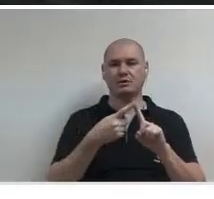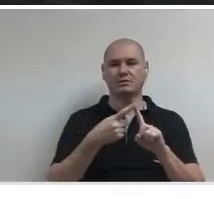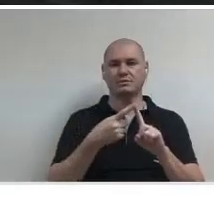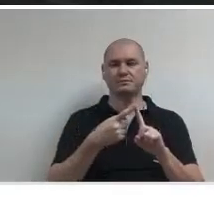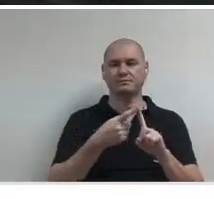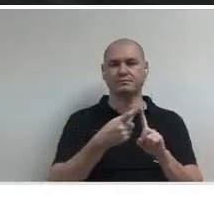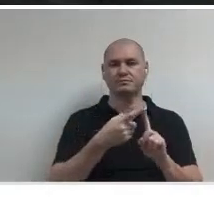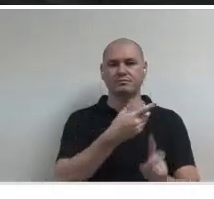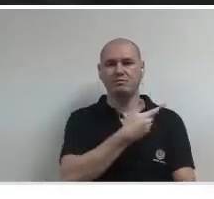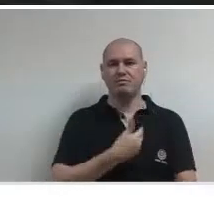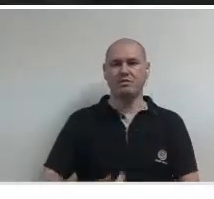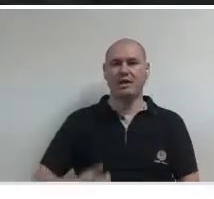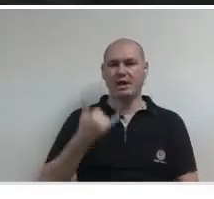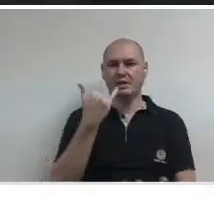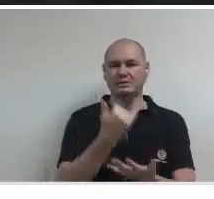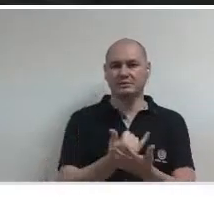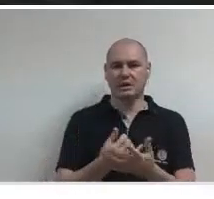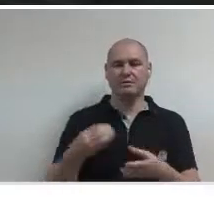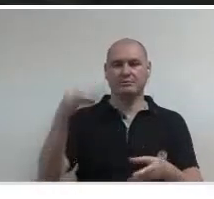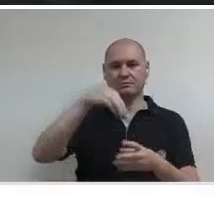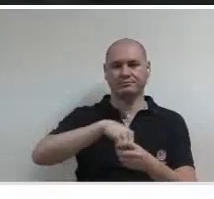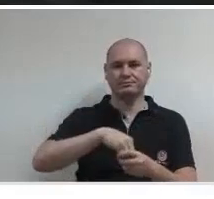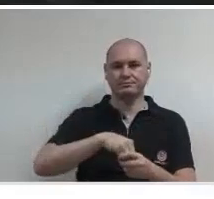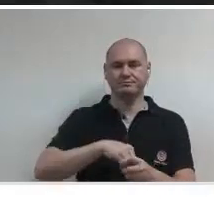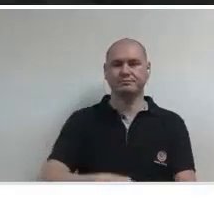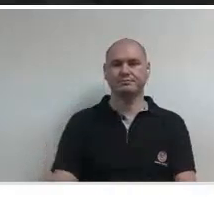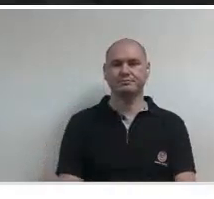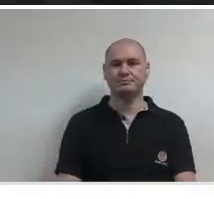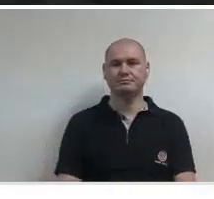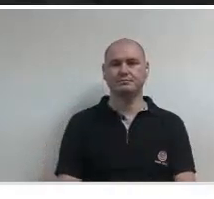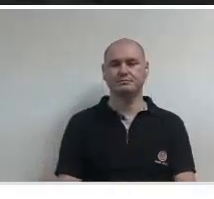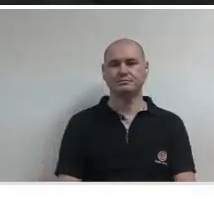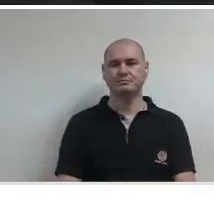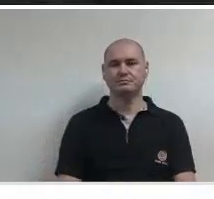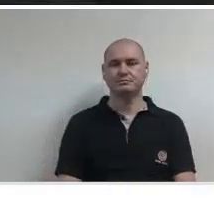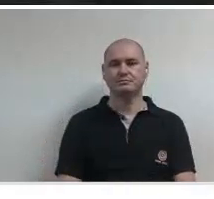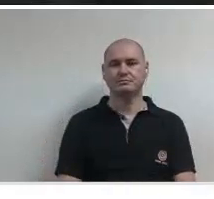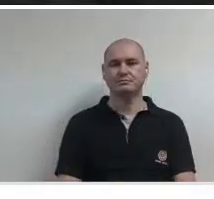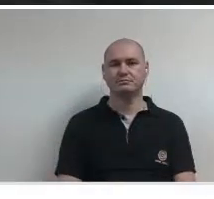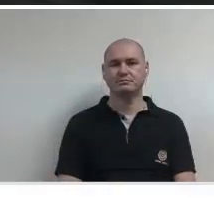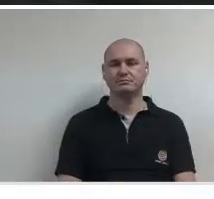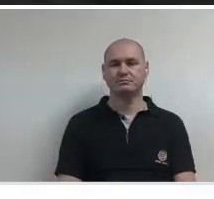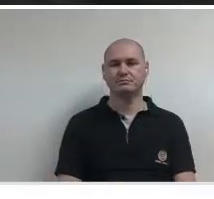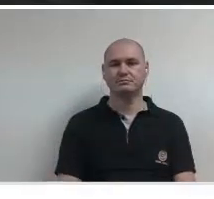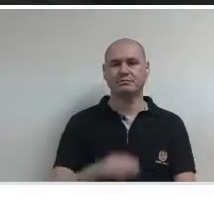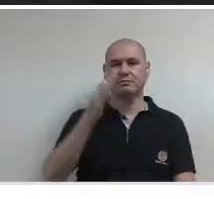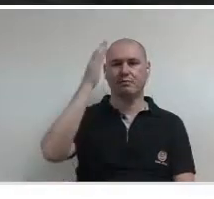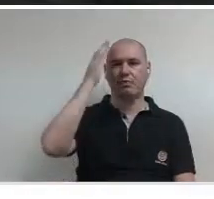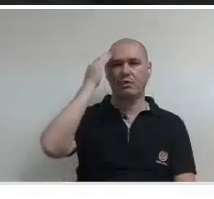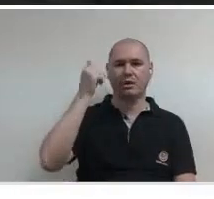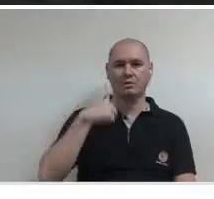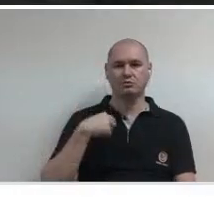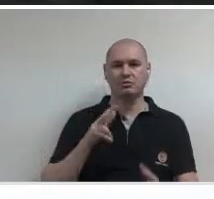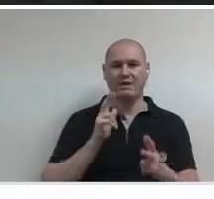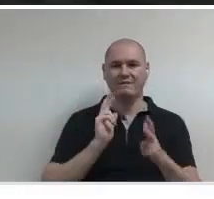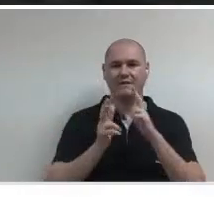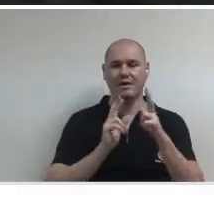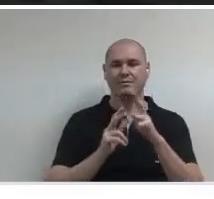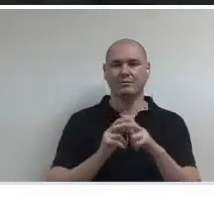coatupe que tuvo esa mi institución o ni involucrada con coape a veí a escuela y cuaja